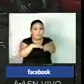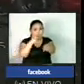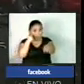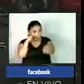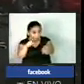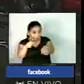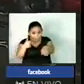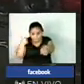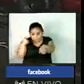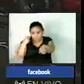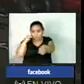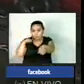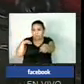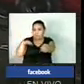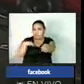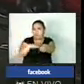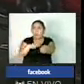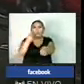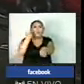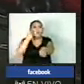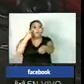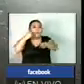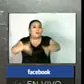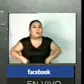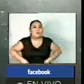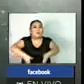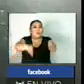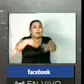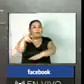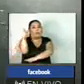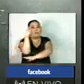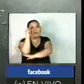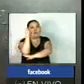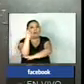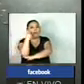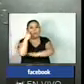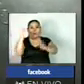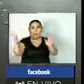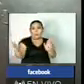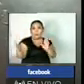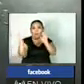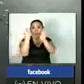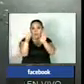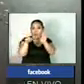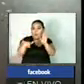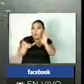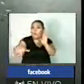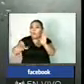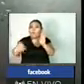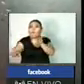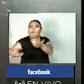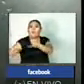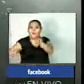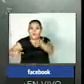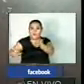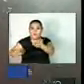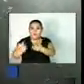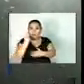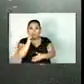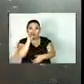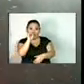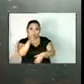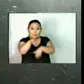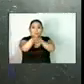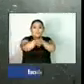observar este ha ocurrido en la carretera al puerto de la libertad frente a un centro comercial según versiones el